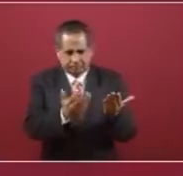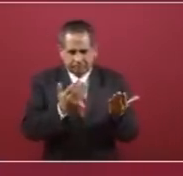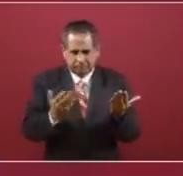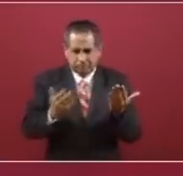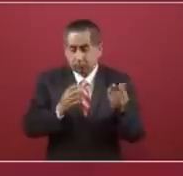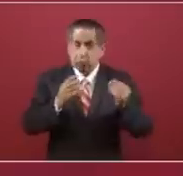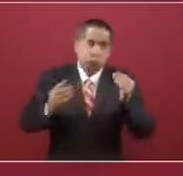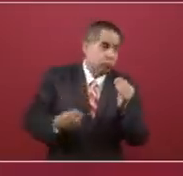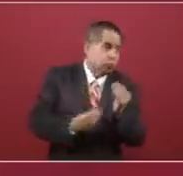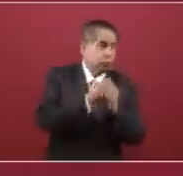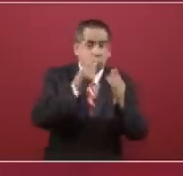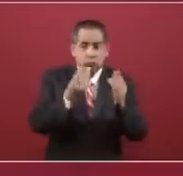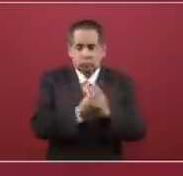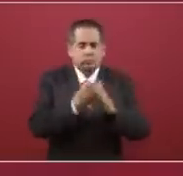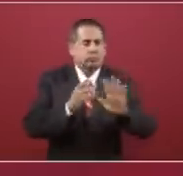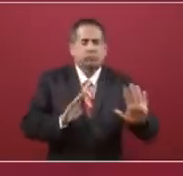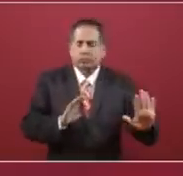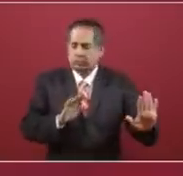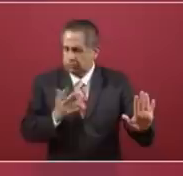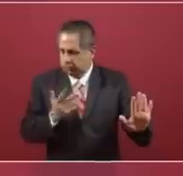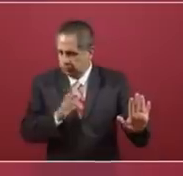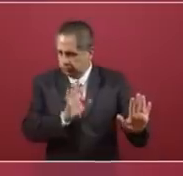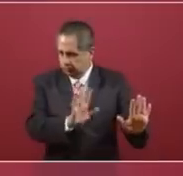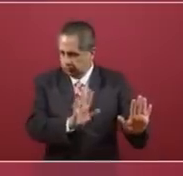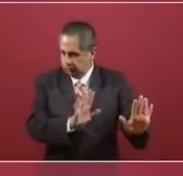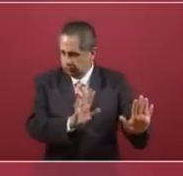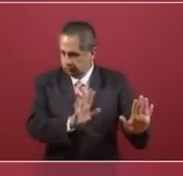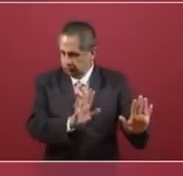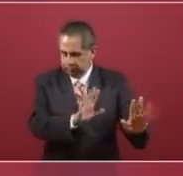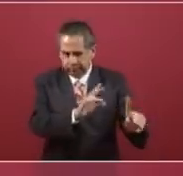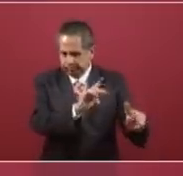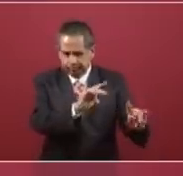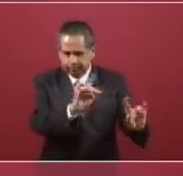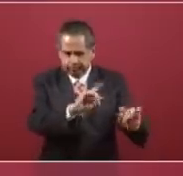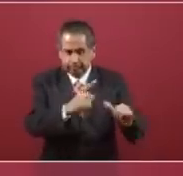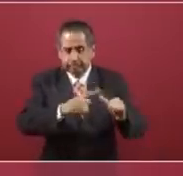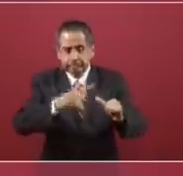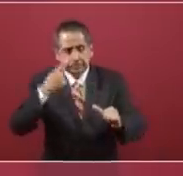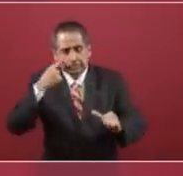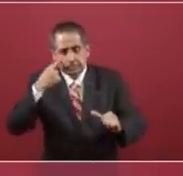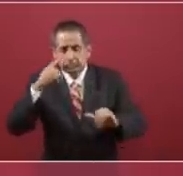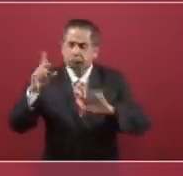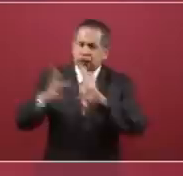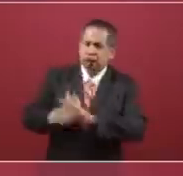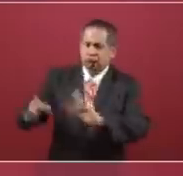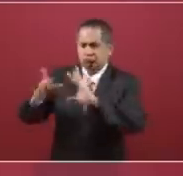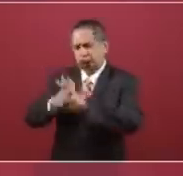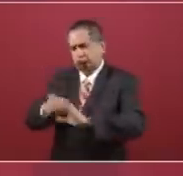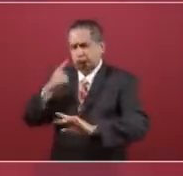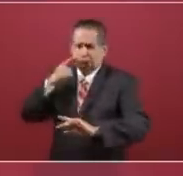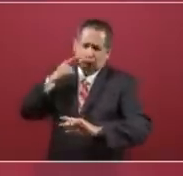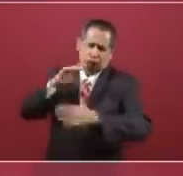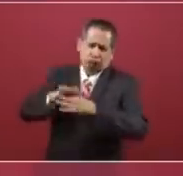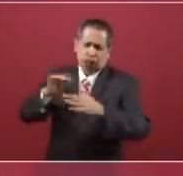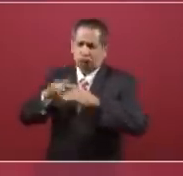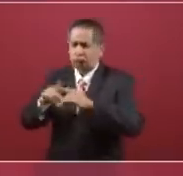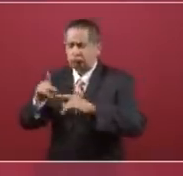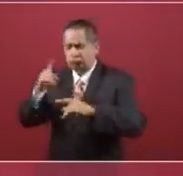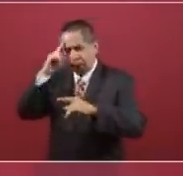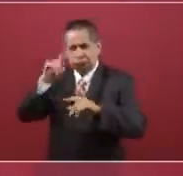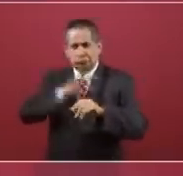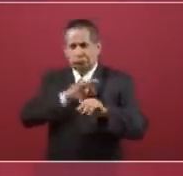innovador, digo, a ver, a ver, espérate. A ver, ¿de qué se trata? No, es que te vas a